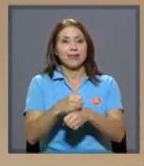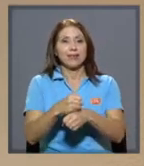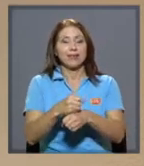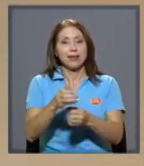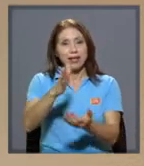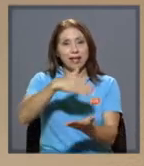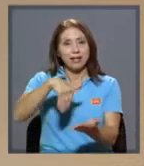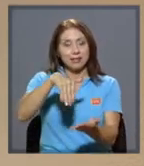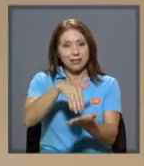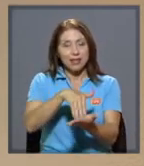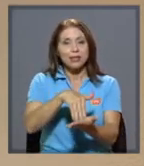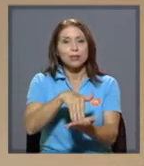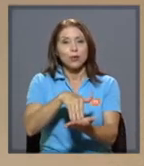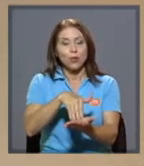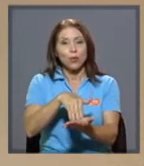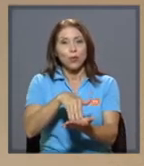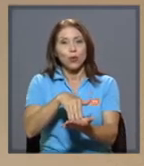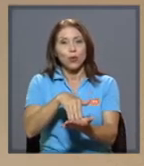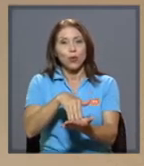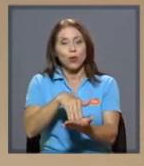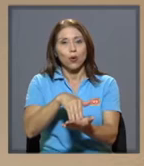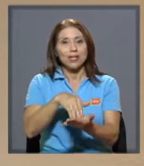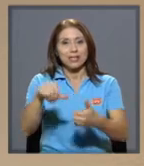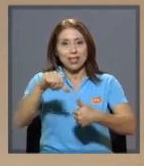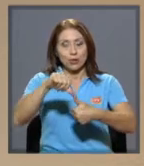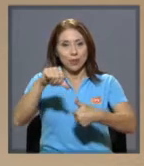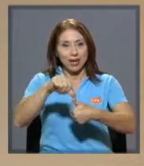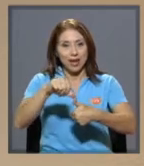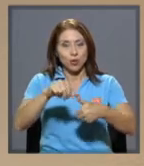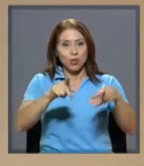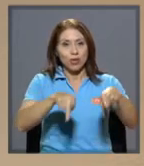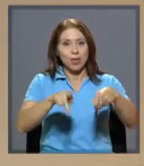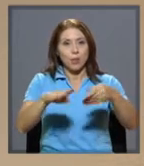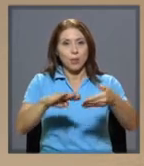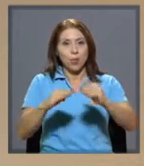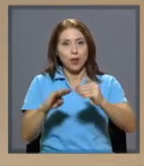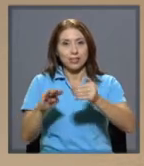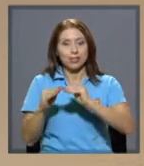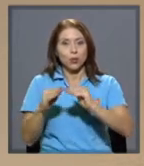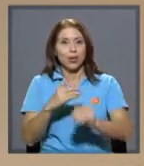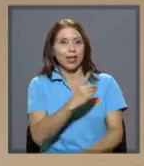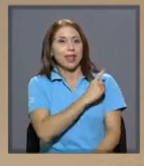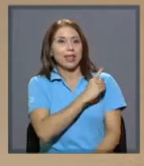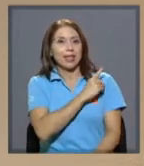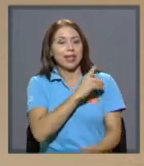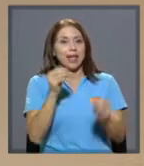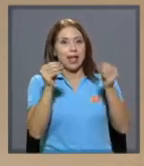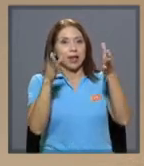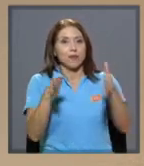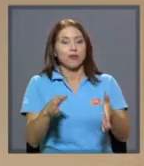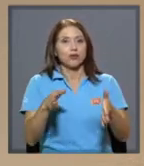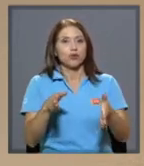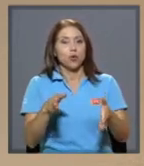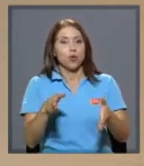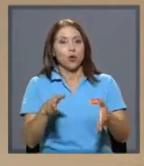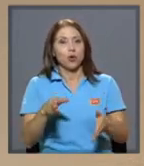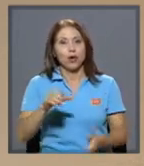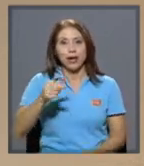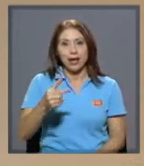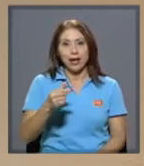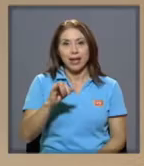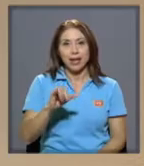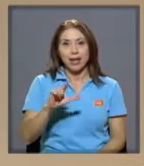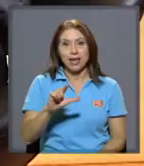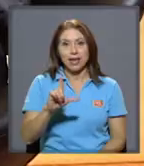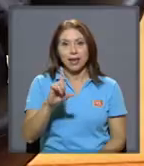centro, el Centro Centroamericano de Población, que dirige el profesor Gilbert